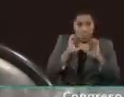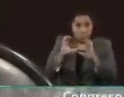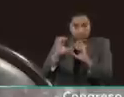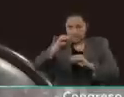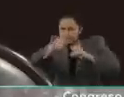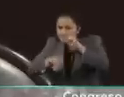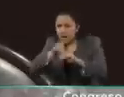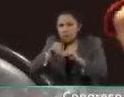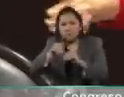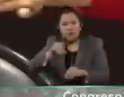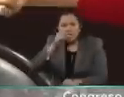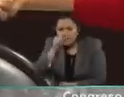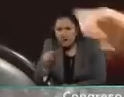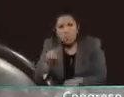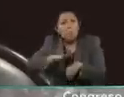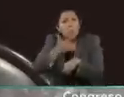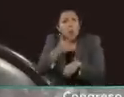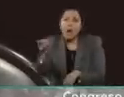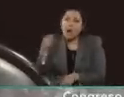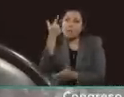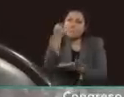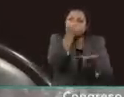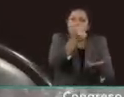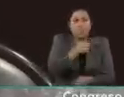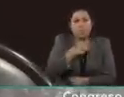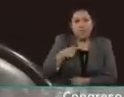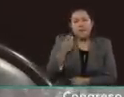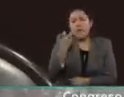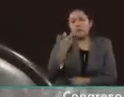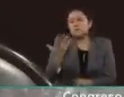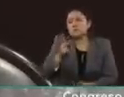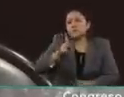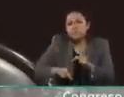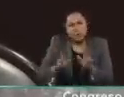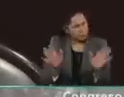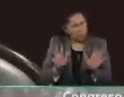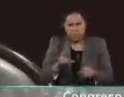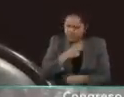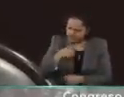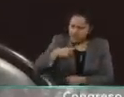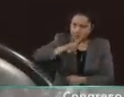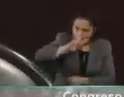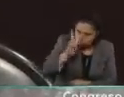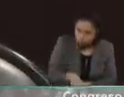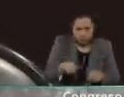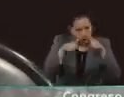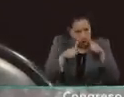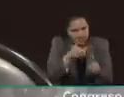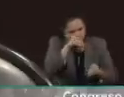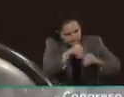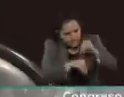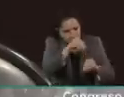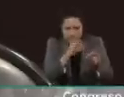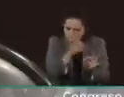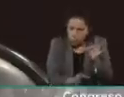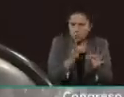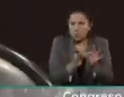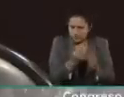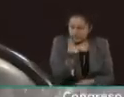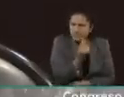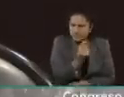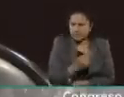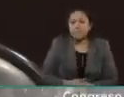presupuestal. Debemos de hacer a un lado, tener la voluntad y concretar el sistema de cuidados. Compañeras y